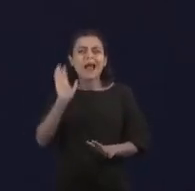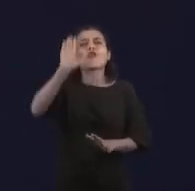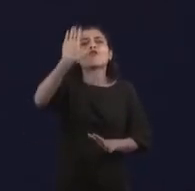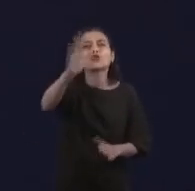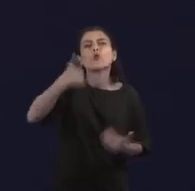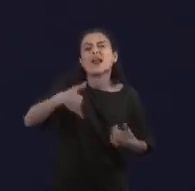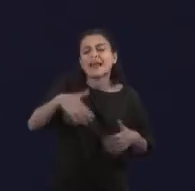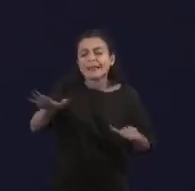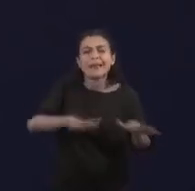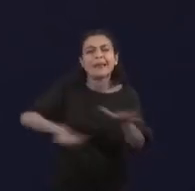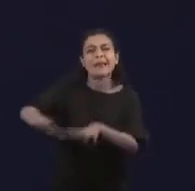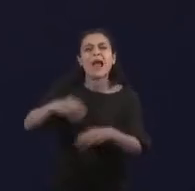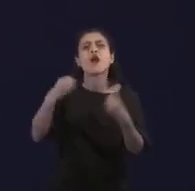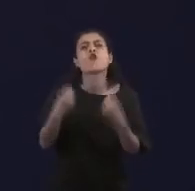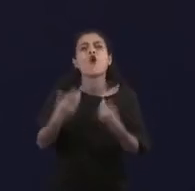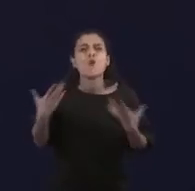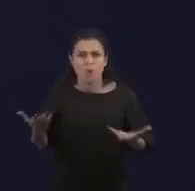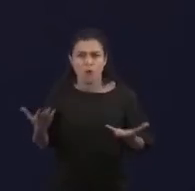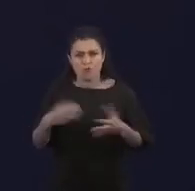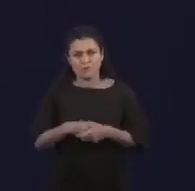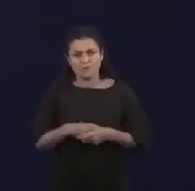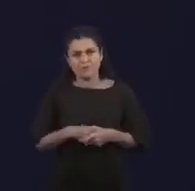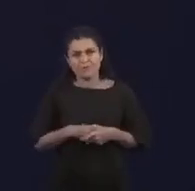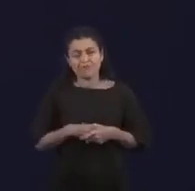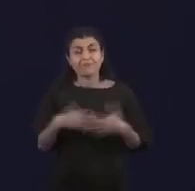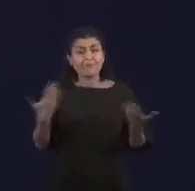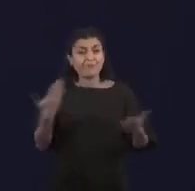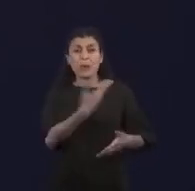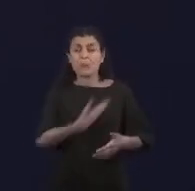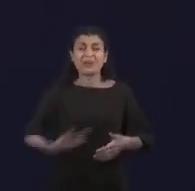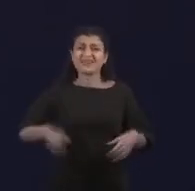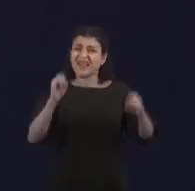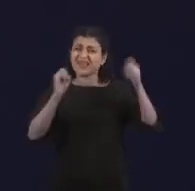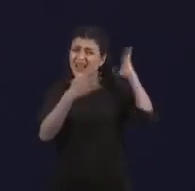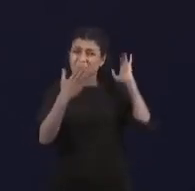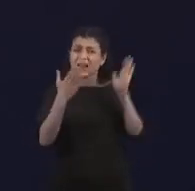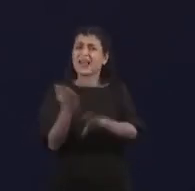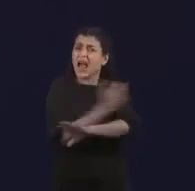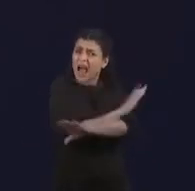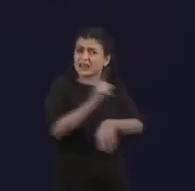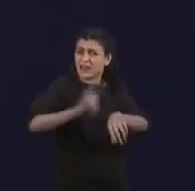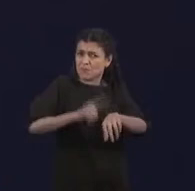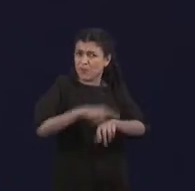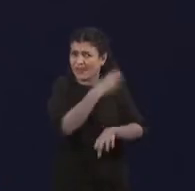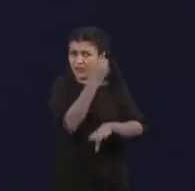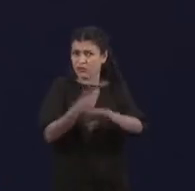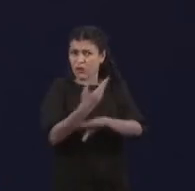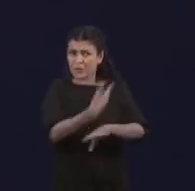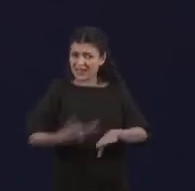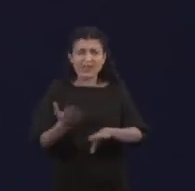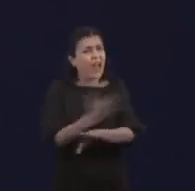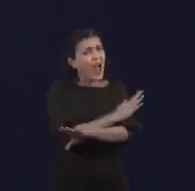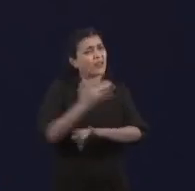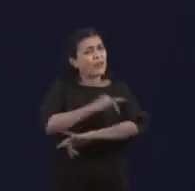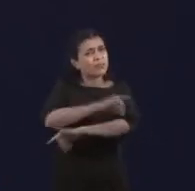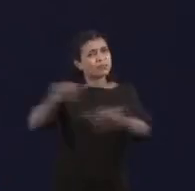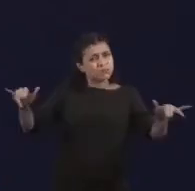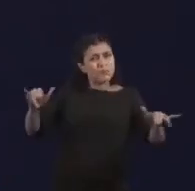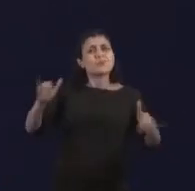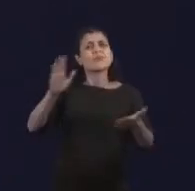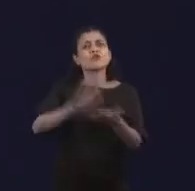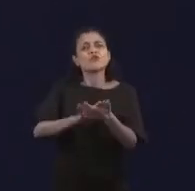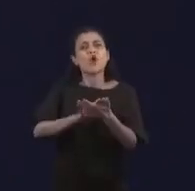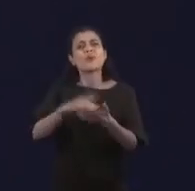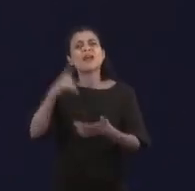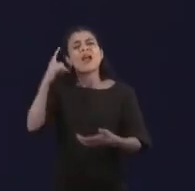de medio siglo hacia adelante. Y el presidente Milei, mucho antes de asumir, por supuesto que hoy la inteligencia